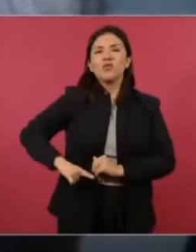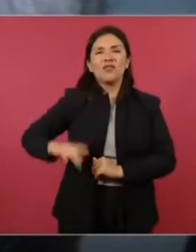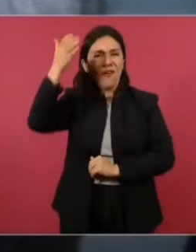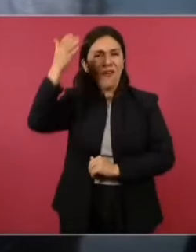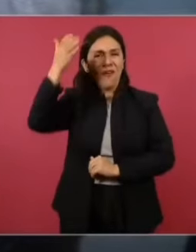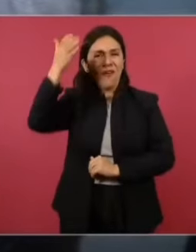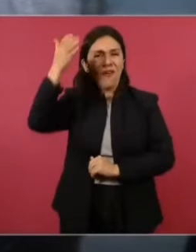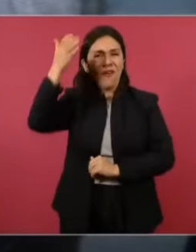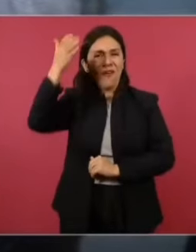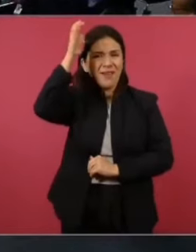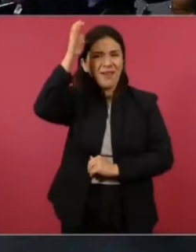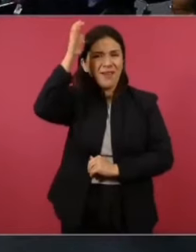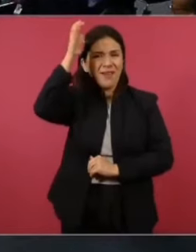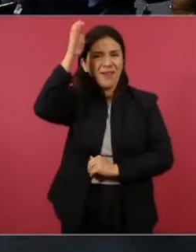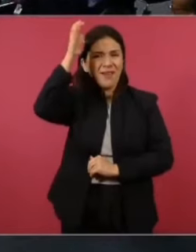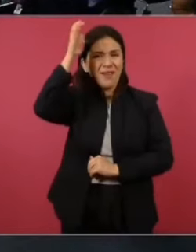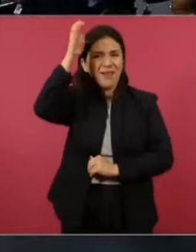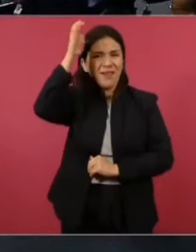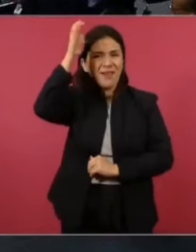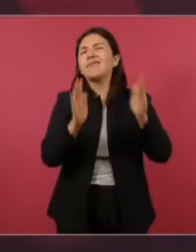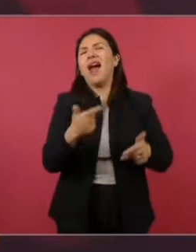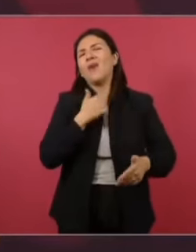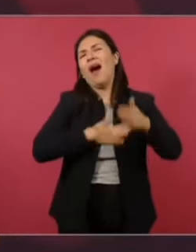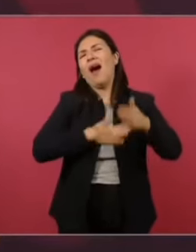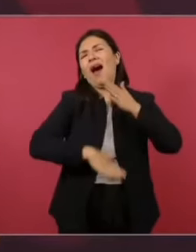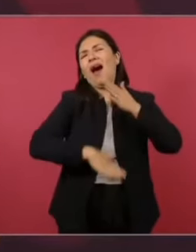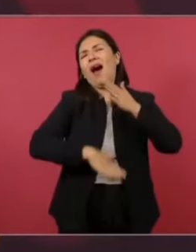al periodista que me da flojera.